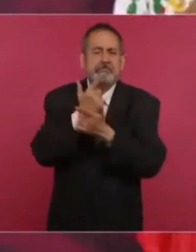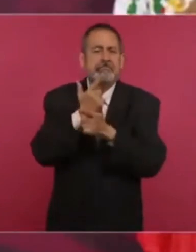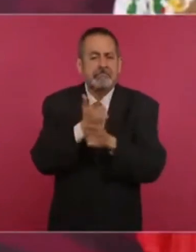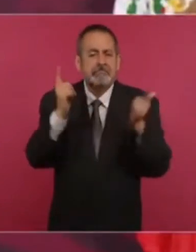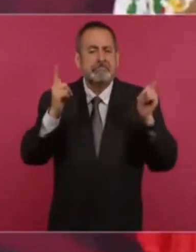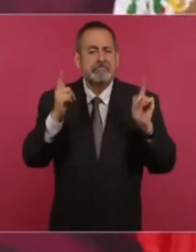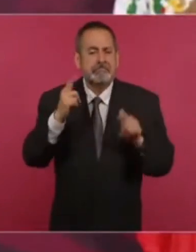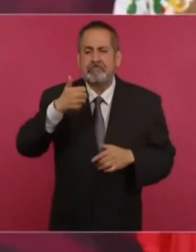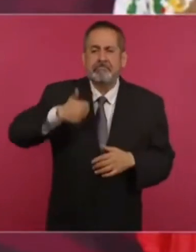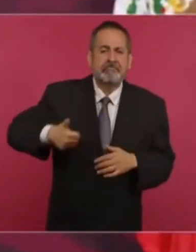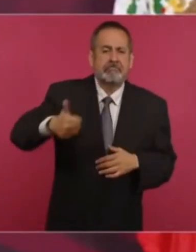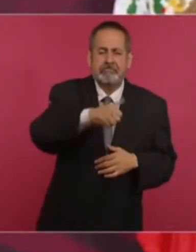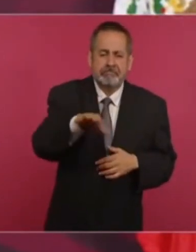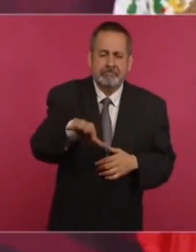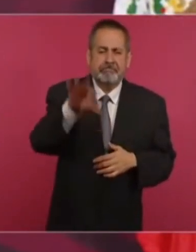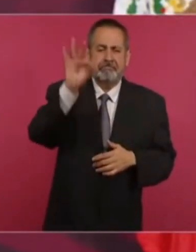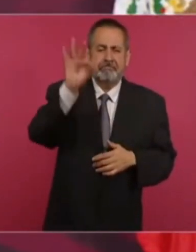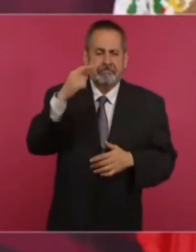y la libertad.